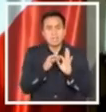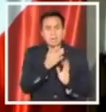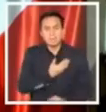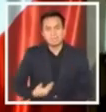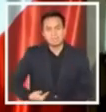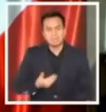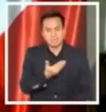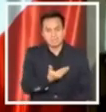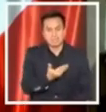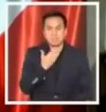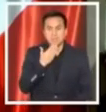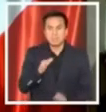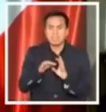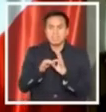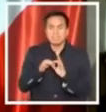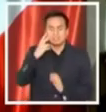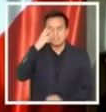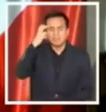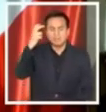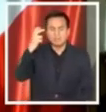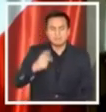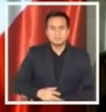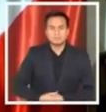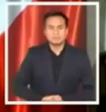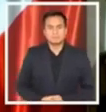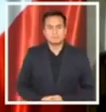presidente, y gracias, México.